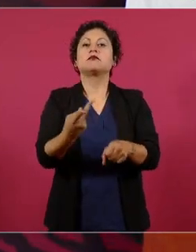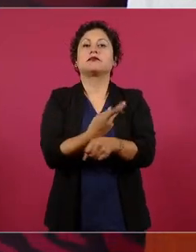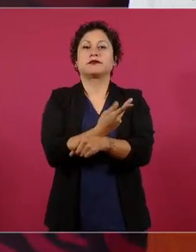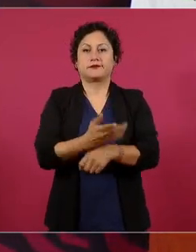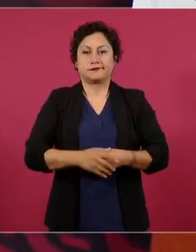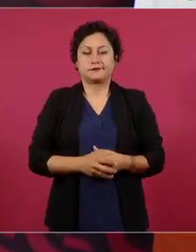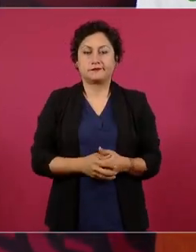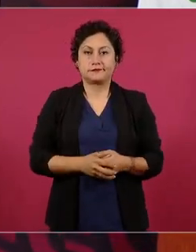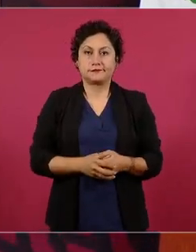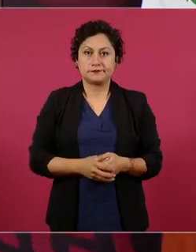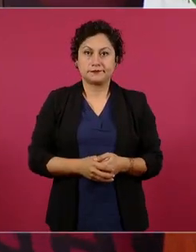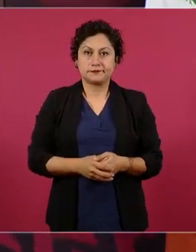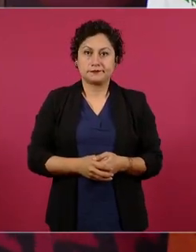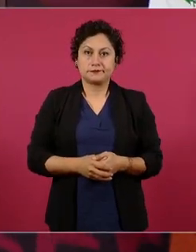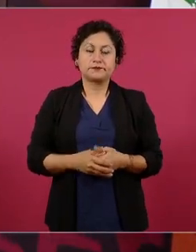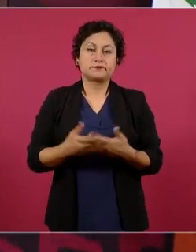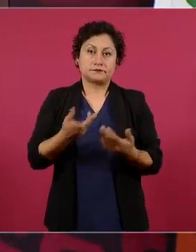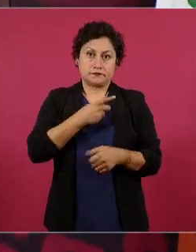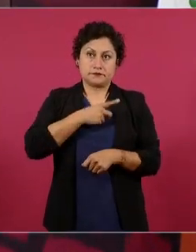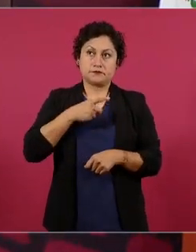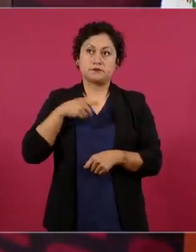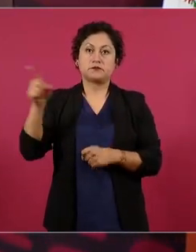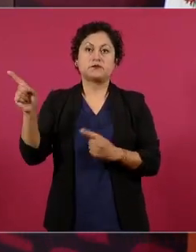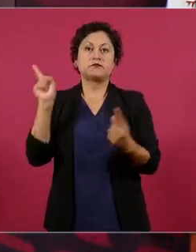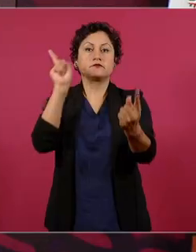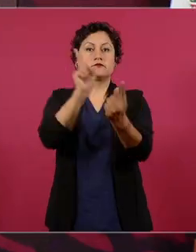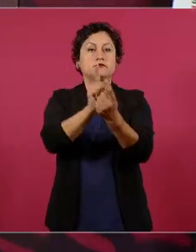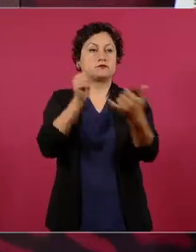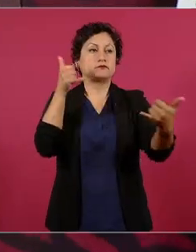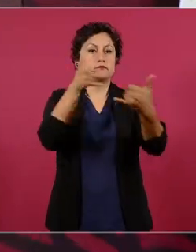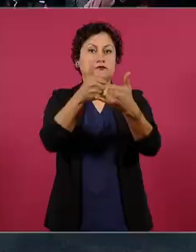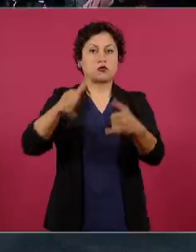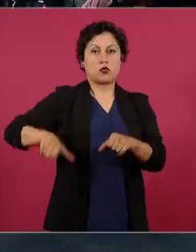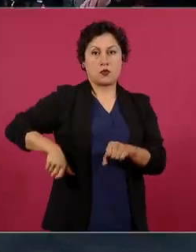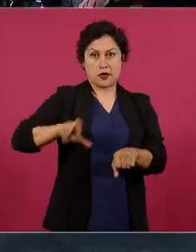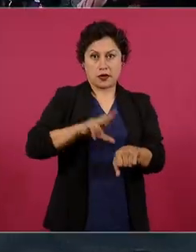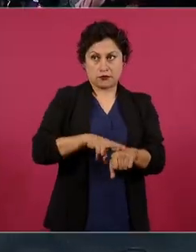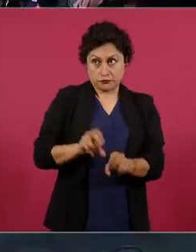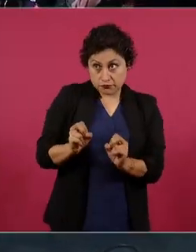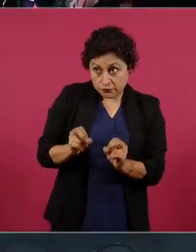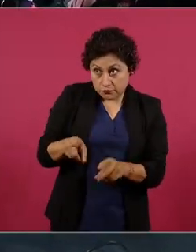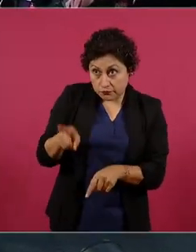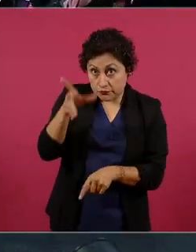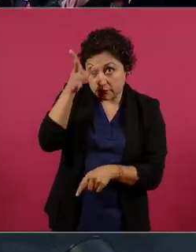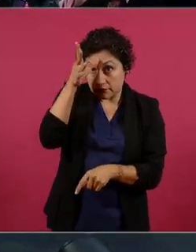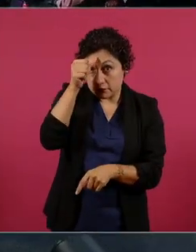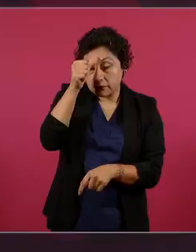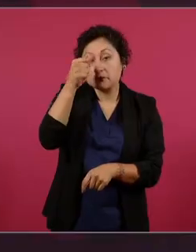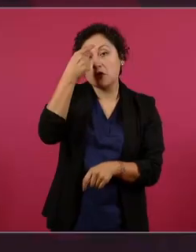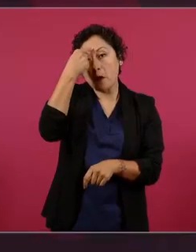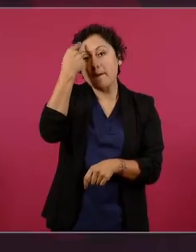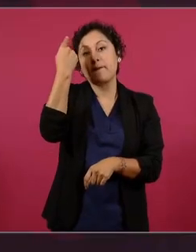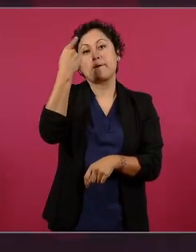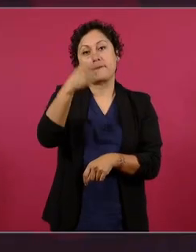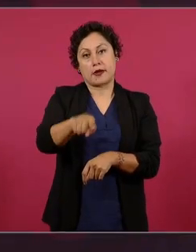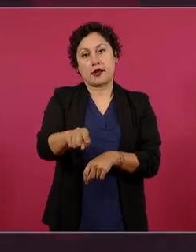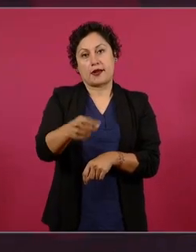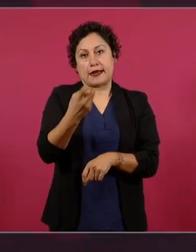sucediendo y que se hable con el gobernador, si te parece, para evitar, sobre